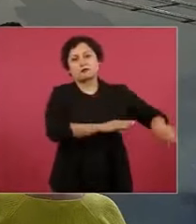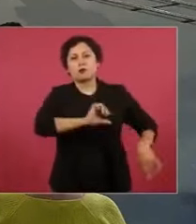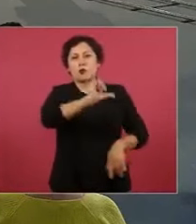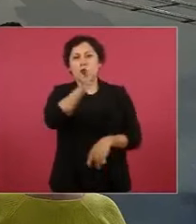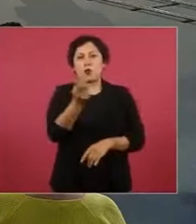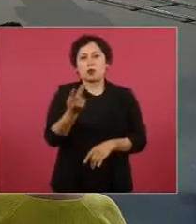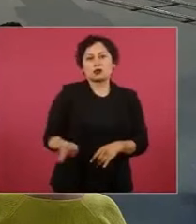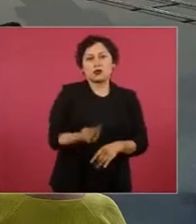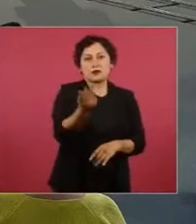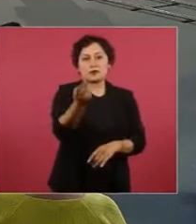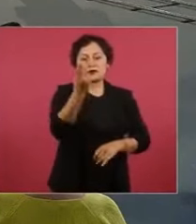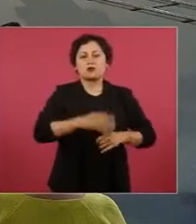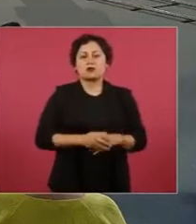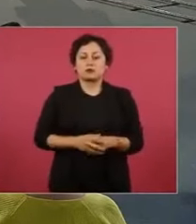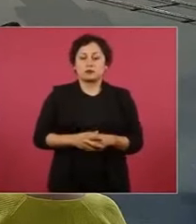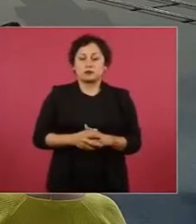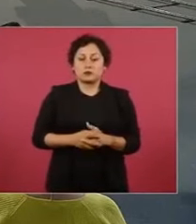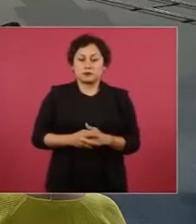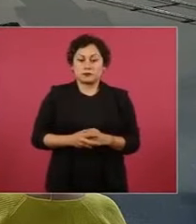La semana pasada...